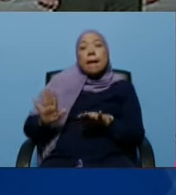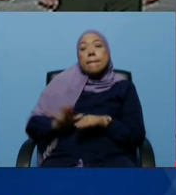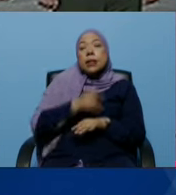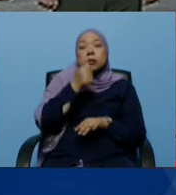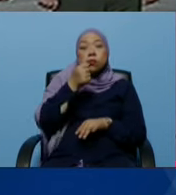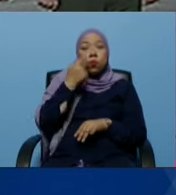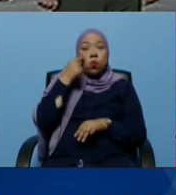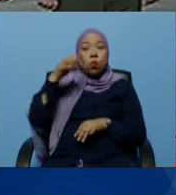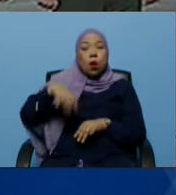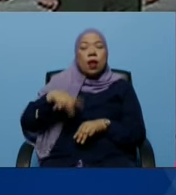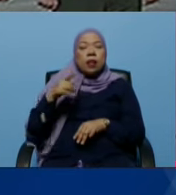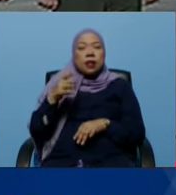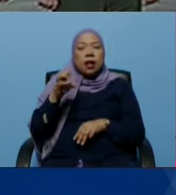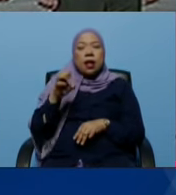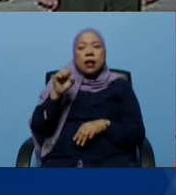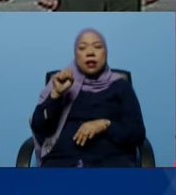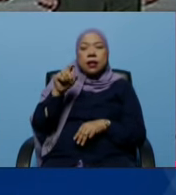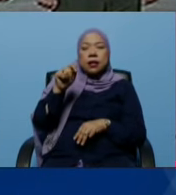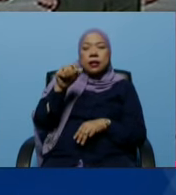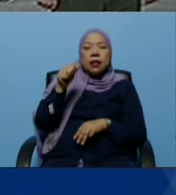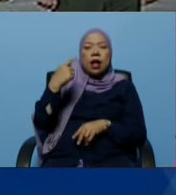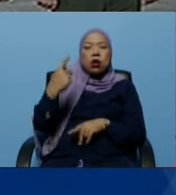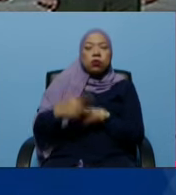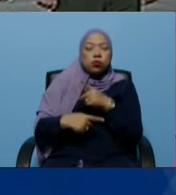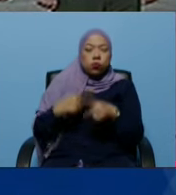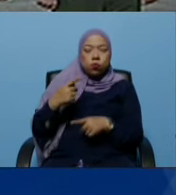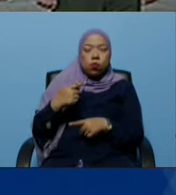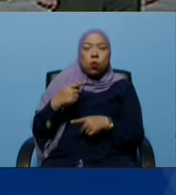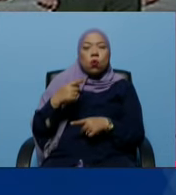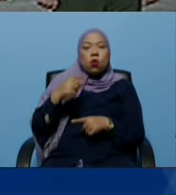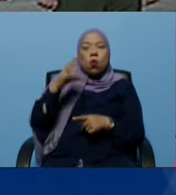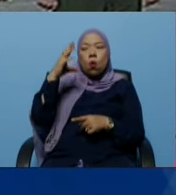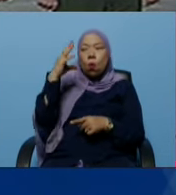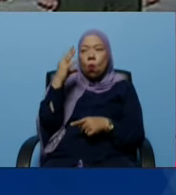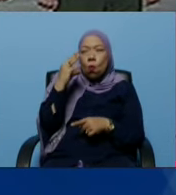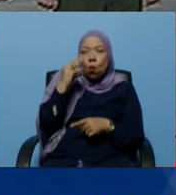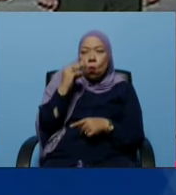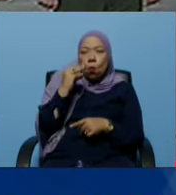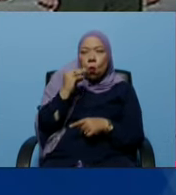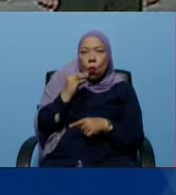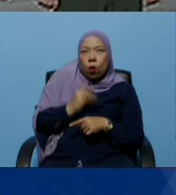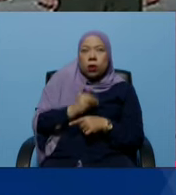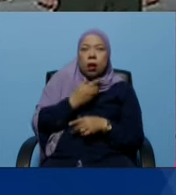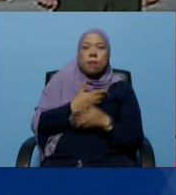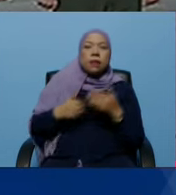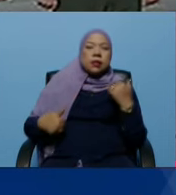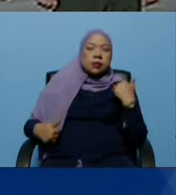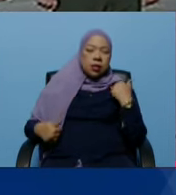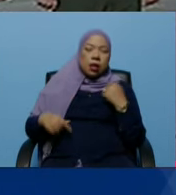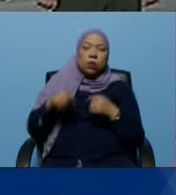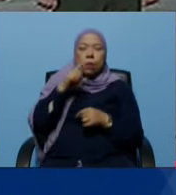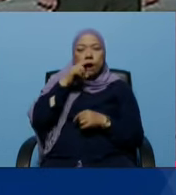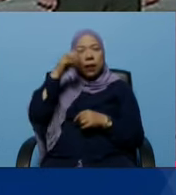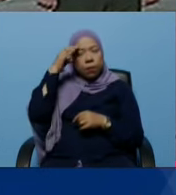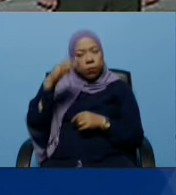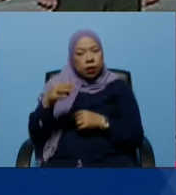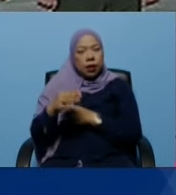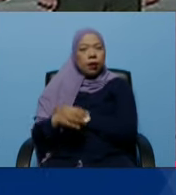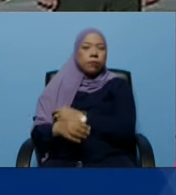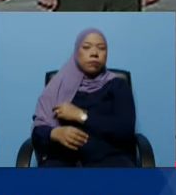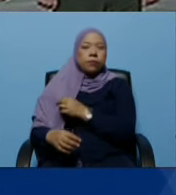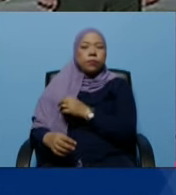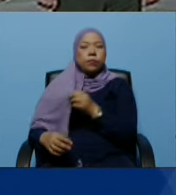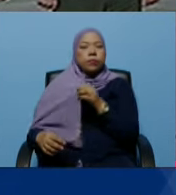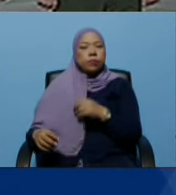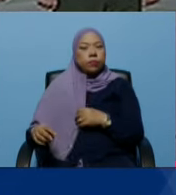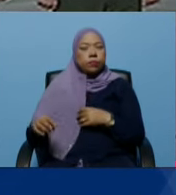principalmente el estaño de un proceso de fundición. De igual manera, mi comandante en jefe, cuando se realiza una